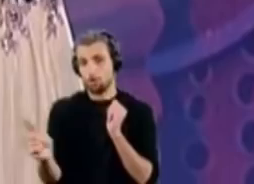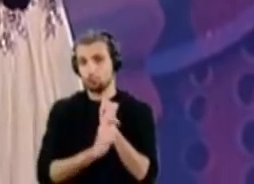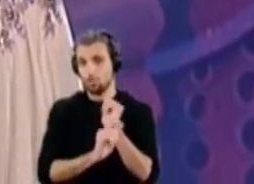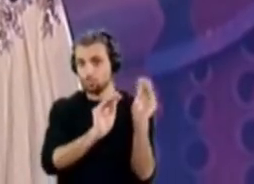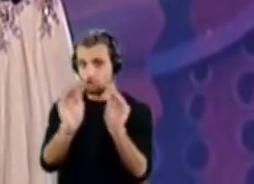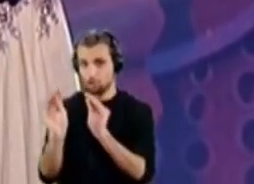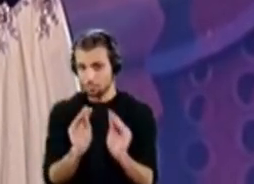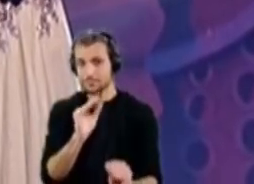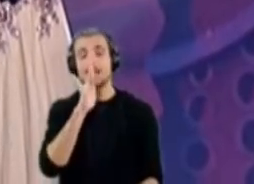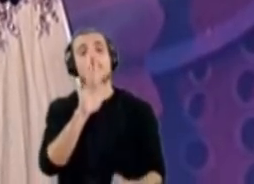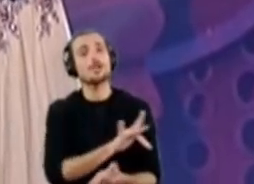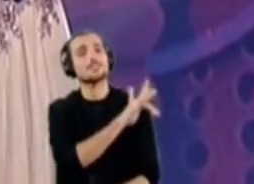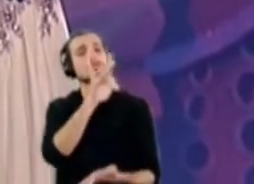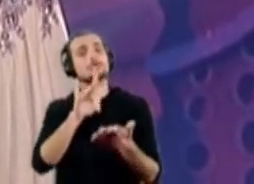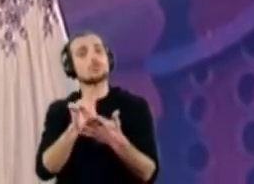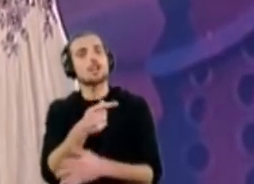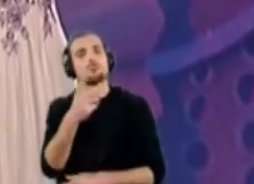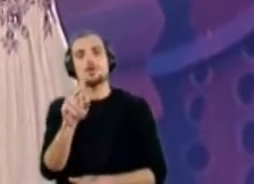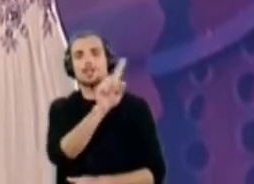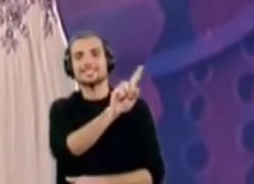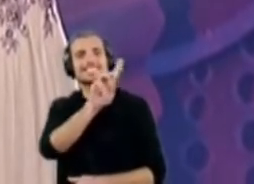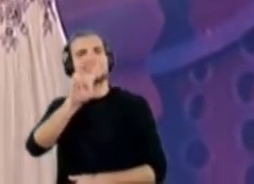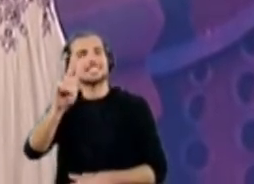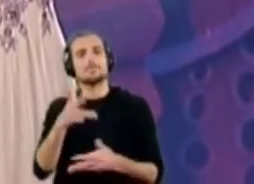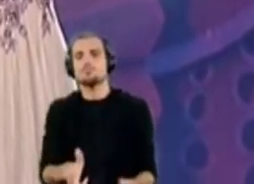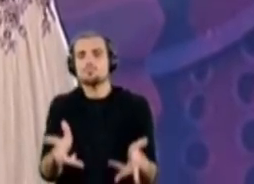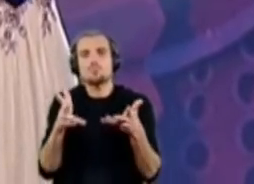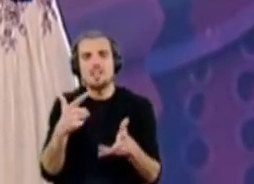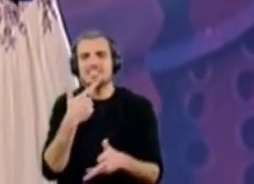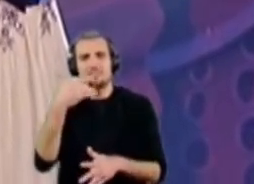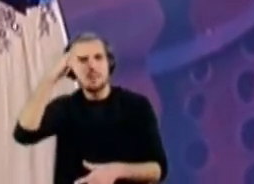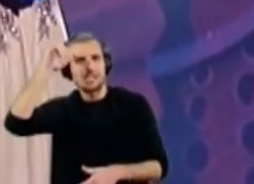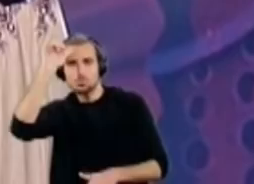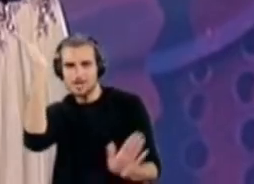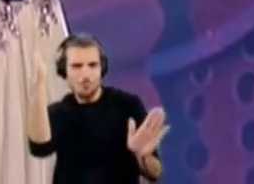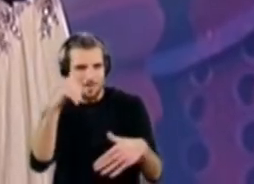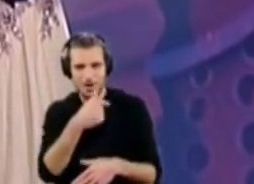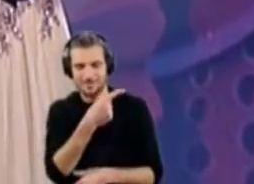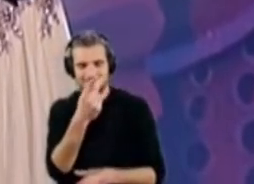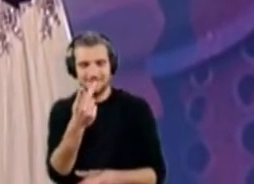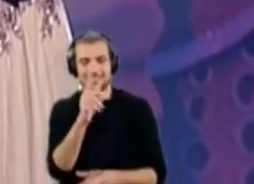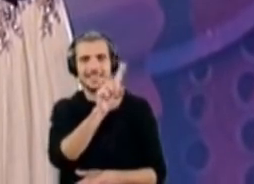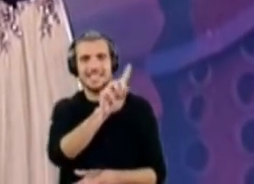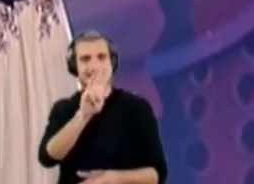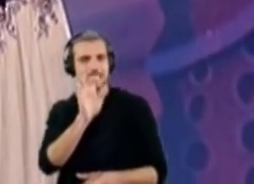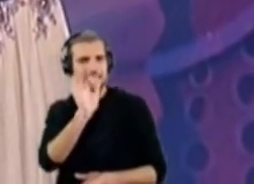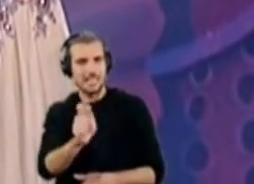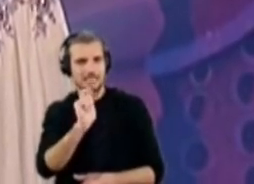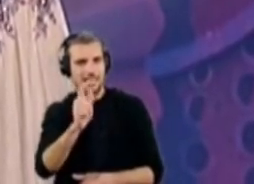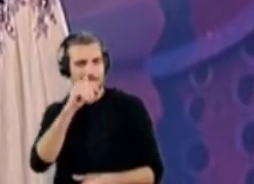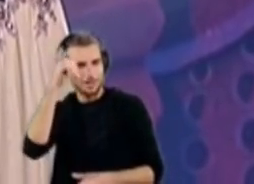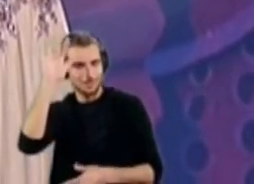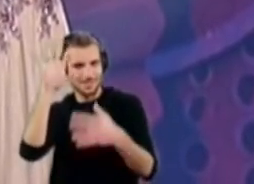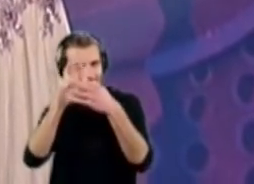que personalmente a mí me encanta, el 13. Nada de mala suerte y arriba hay mucha gente a la que le gustaba, gente buena, ese número.